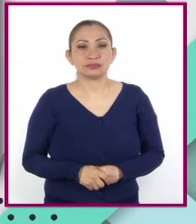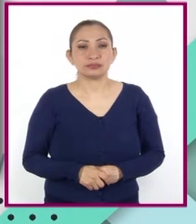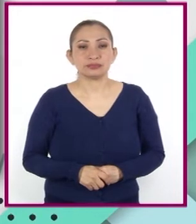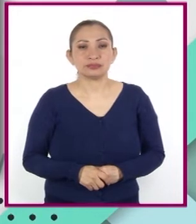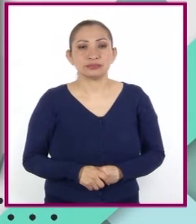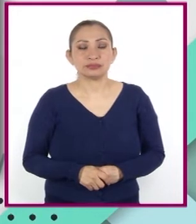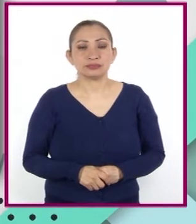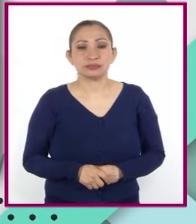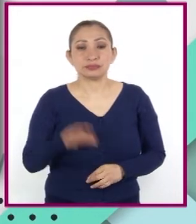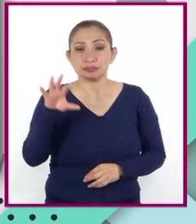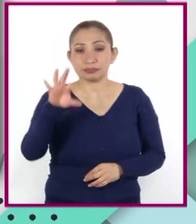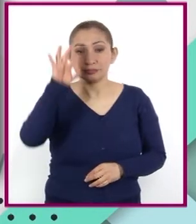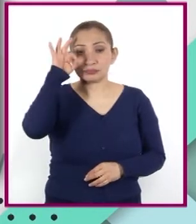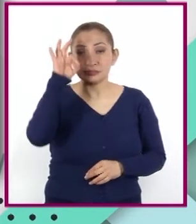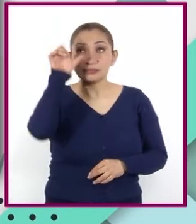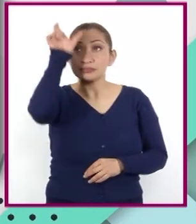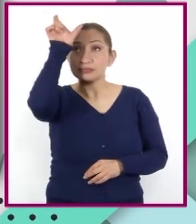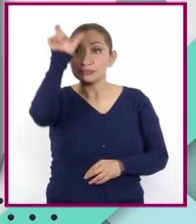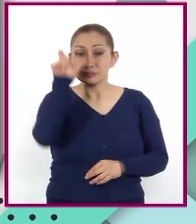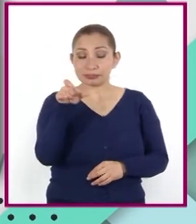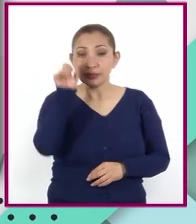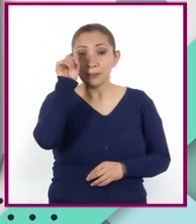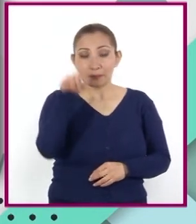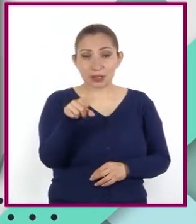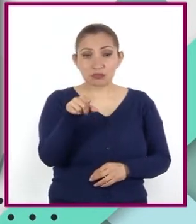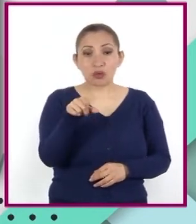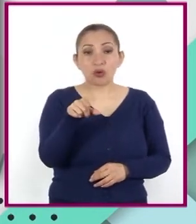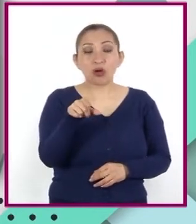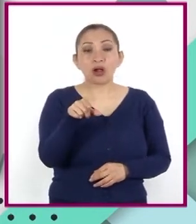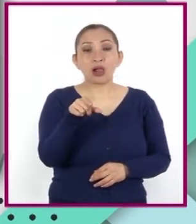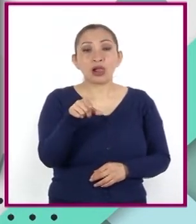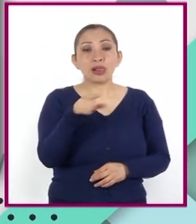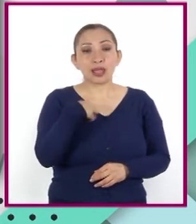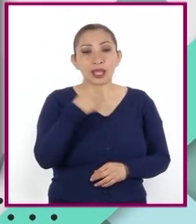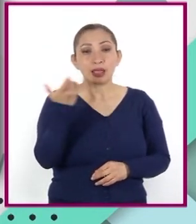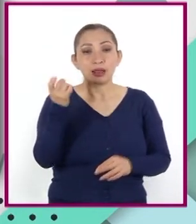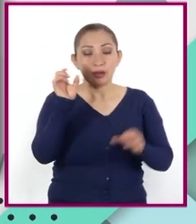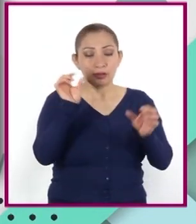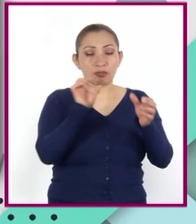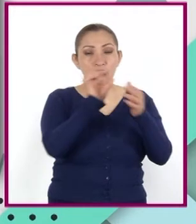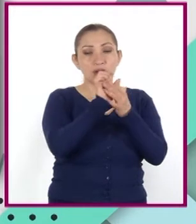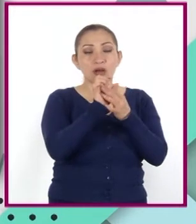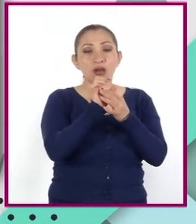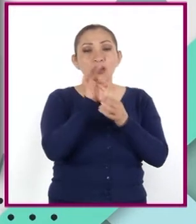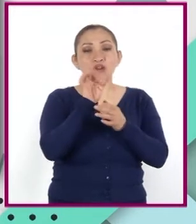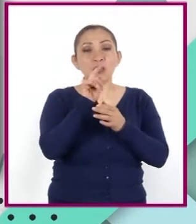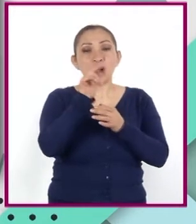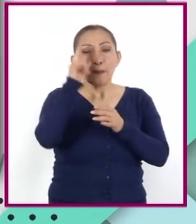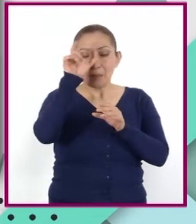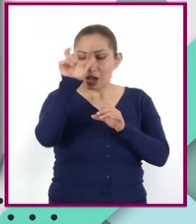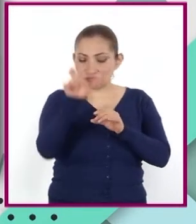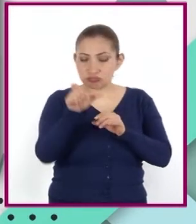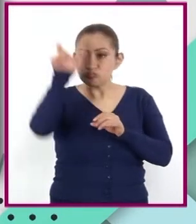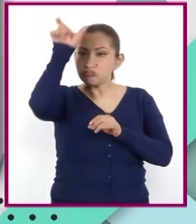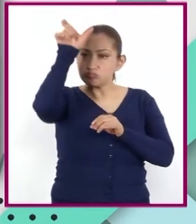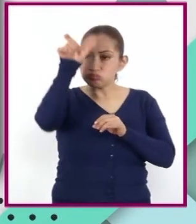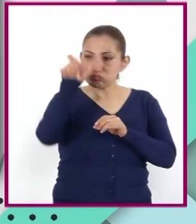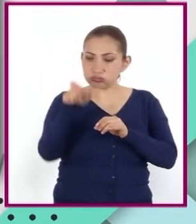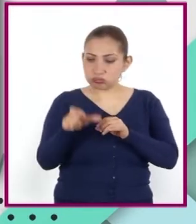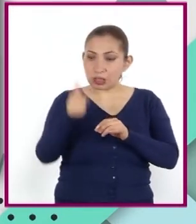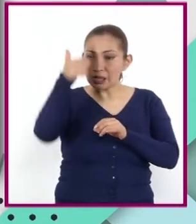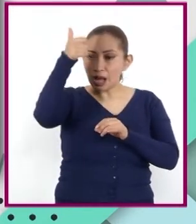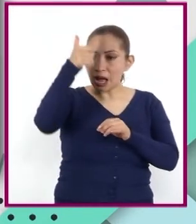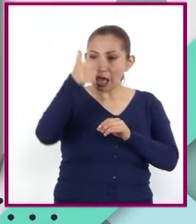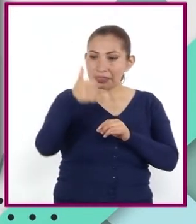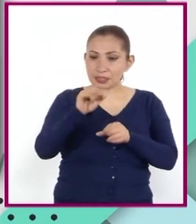Ella selecciona las celdas correspondientes y va a hacer la extensión de la fórmula para todas las semanas